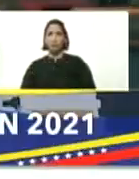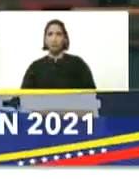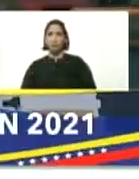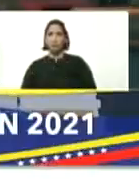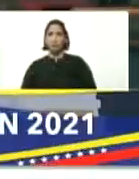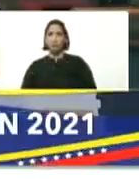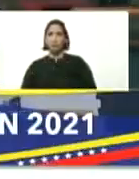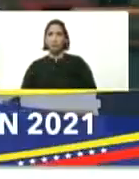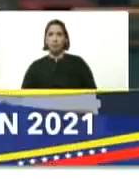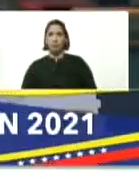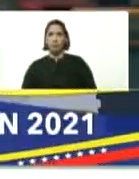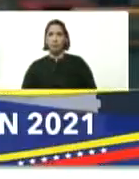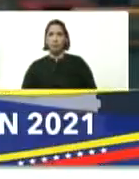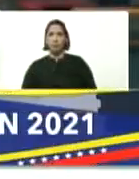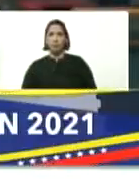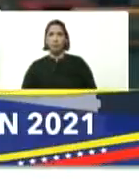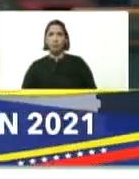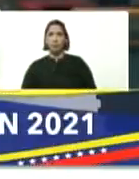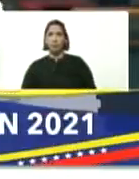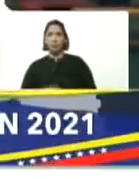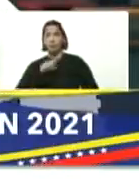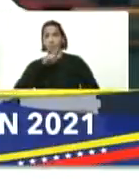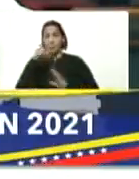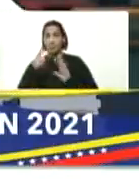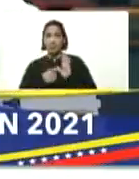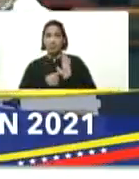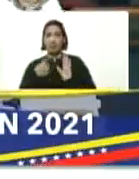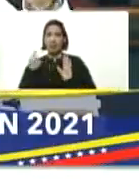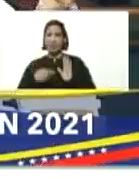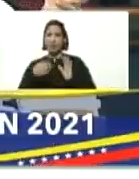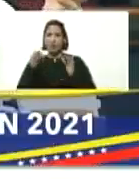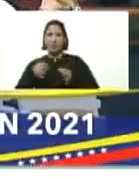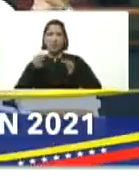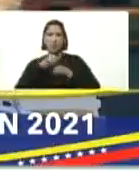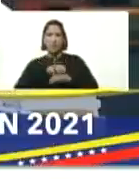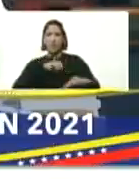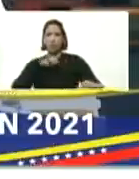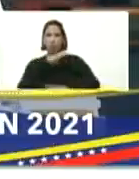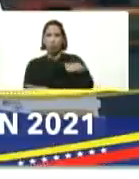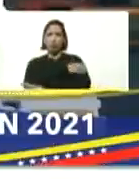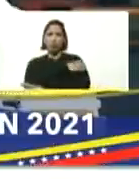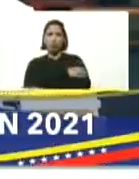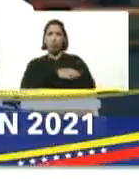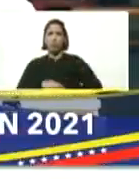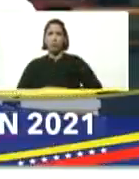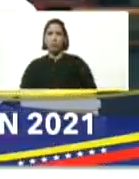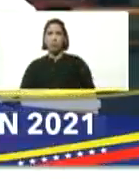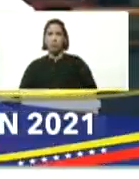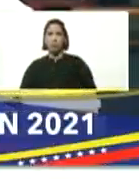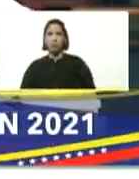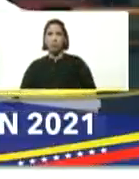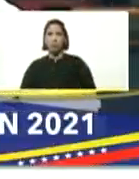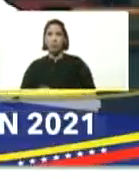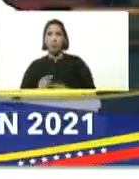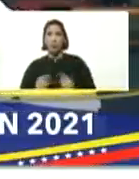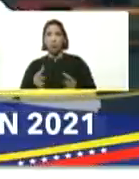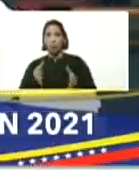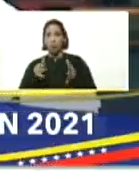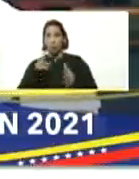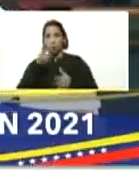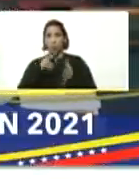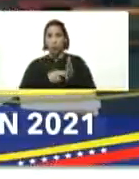Y en general había tenido siempre mayoría opositora. Pepe ganó en el año 2000 y